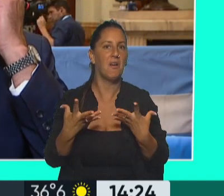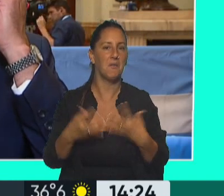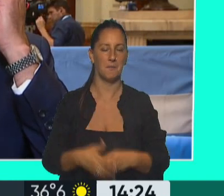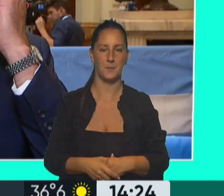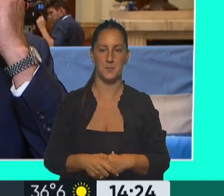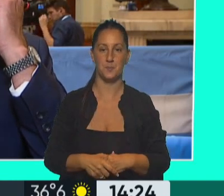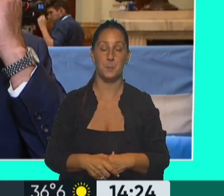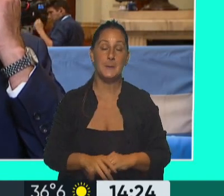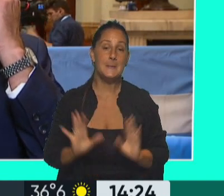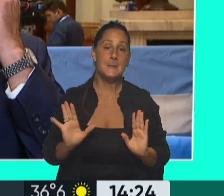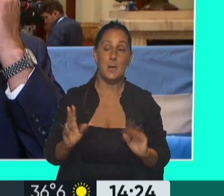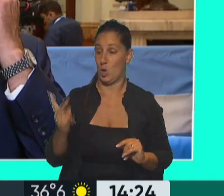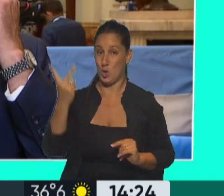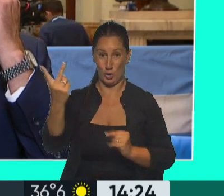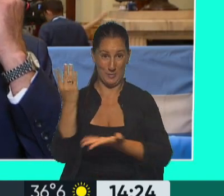Yo creo que